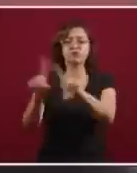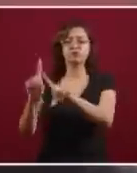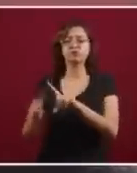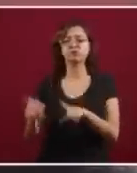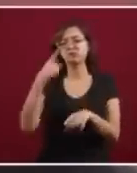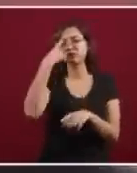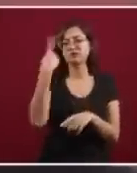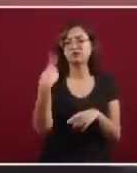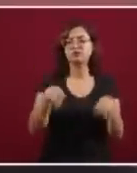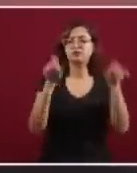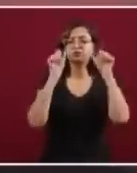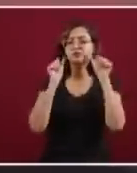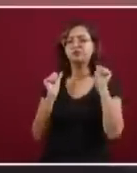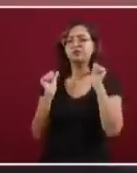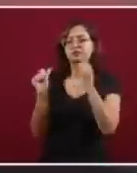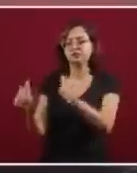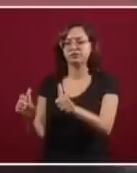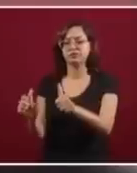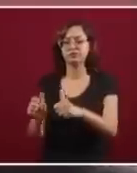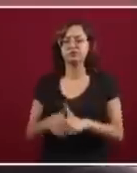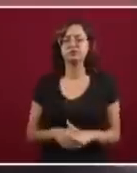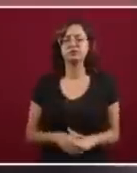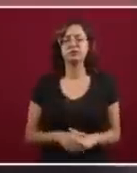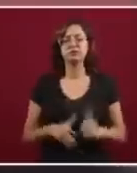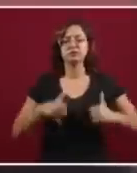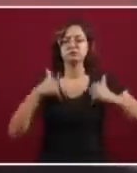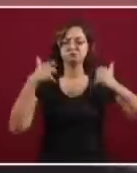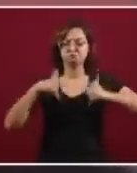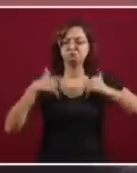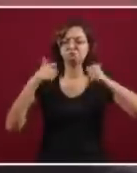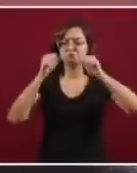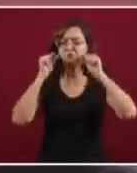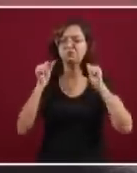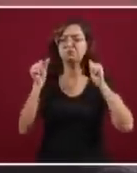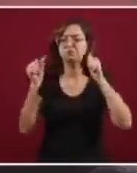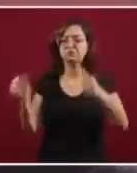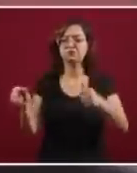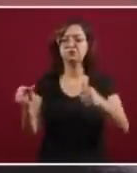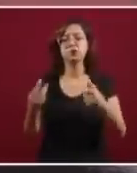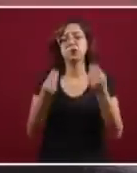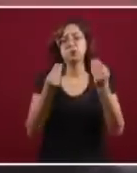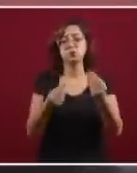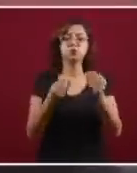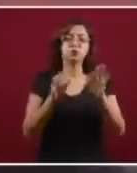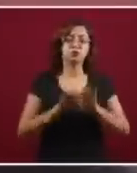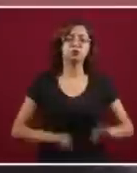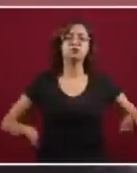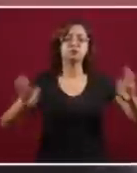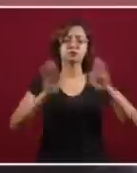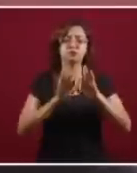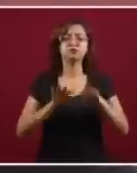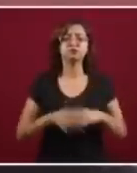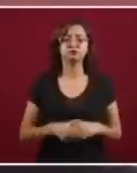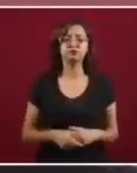en el territorio de atención a los jóvenes que esto es muy importante